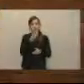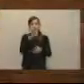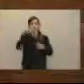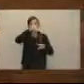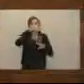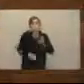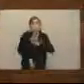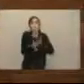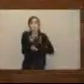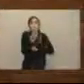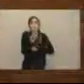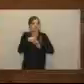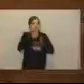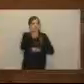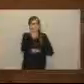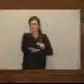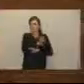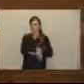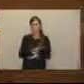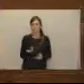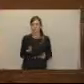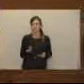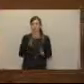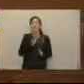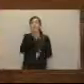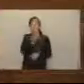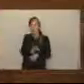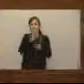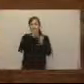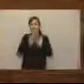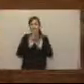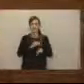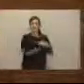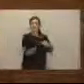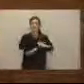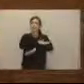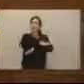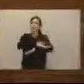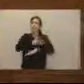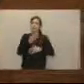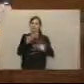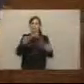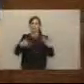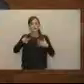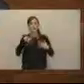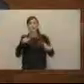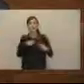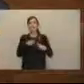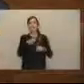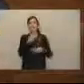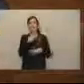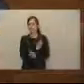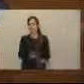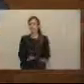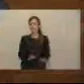Desde luego, bien es cierto que en esta materia el Gobierno es especialmente alérgico. La realidad es bien